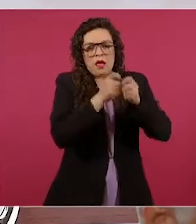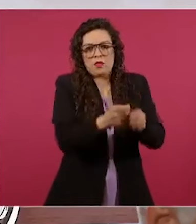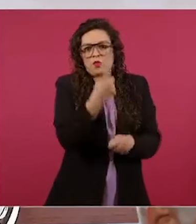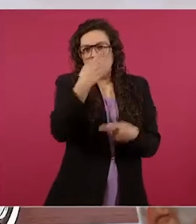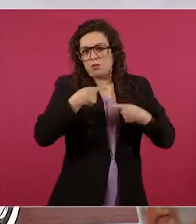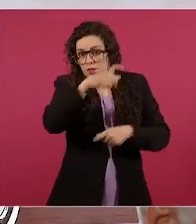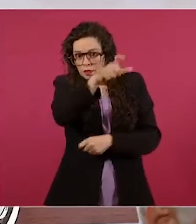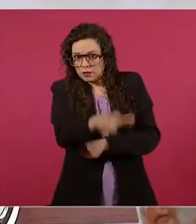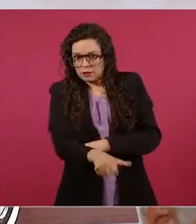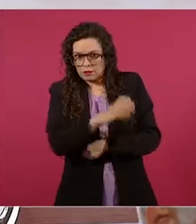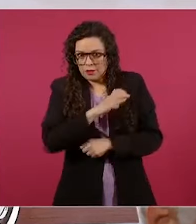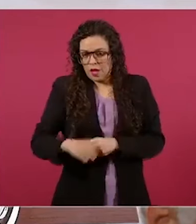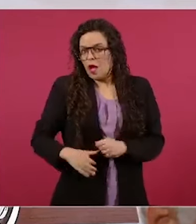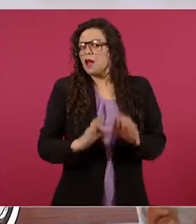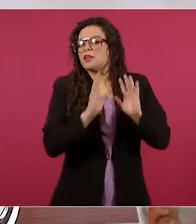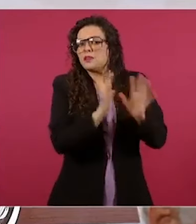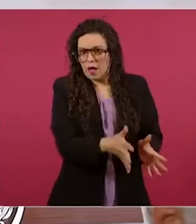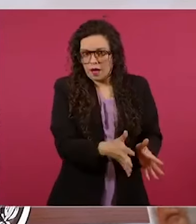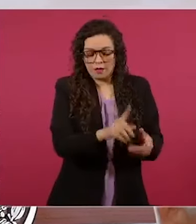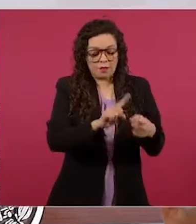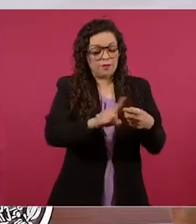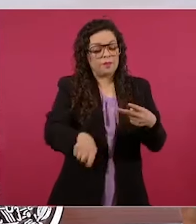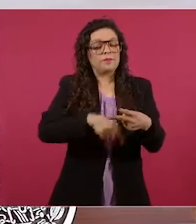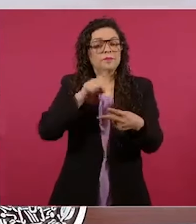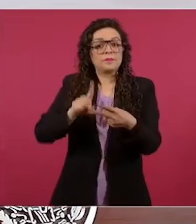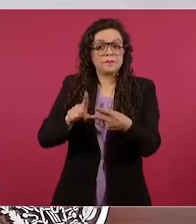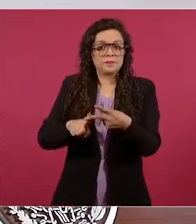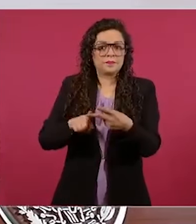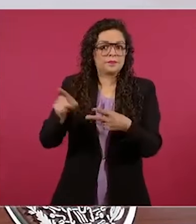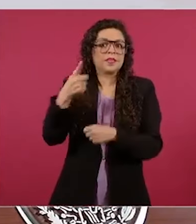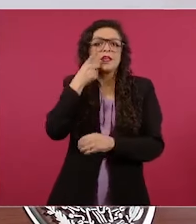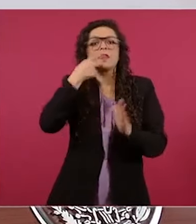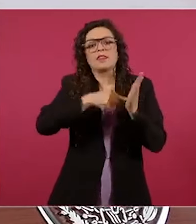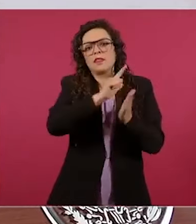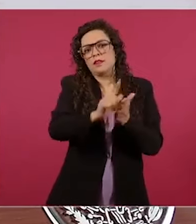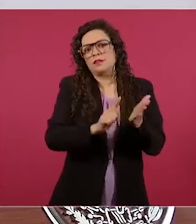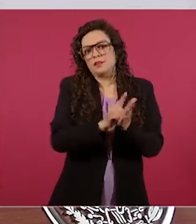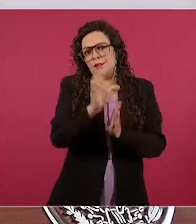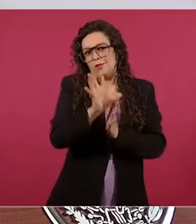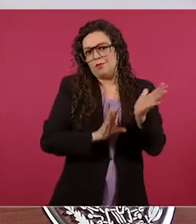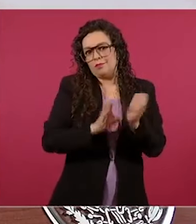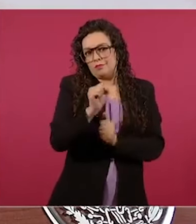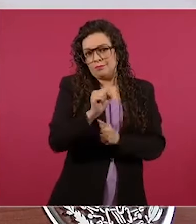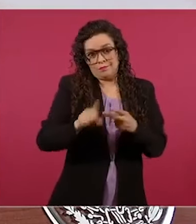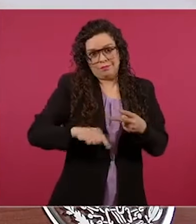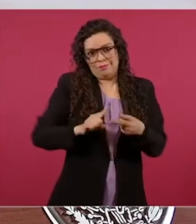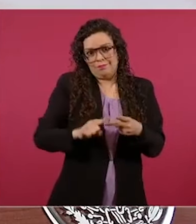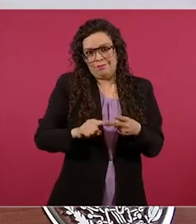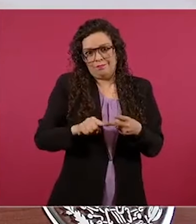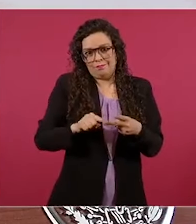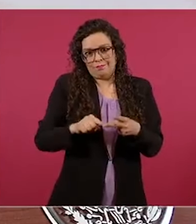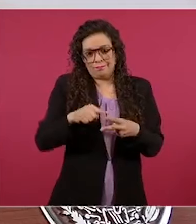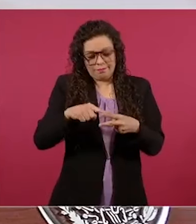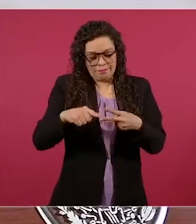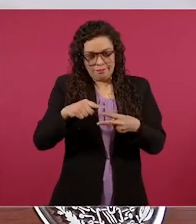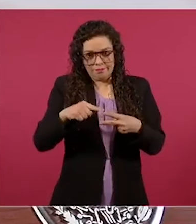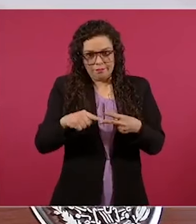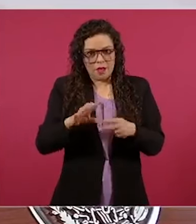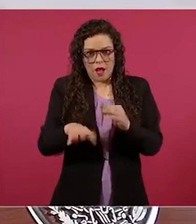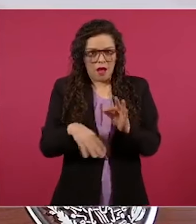y luego de conformidad con lo que establece la Constitución, las leyes, pues hay una